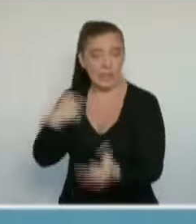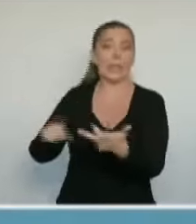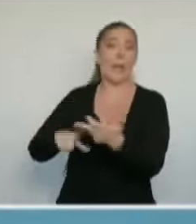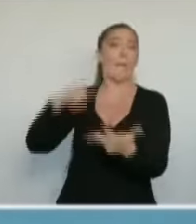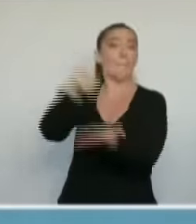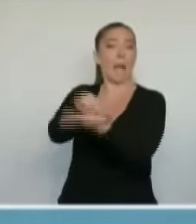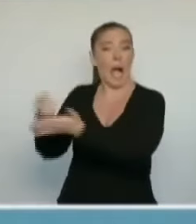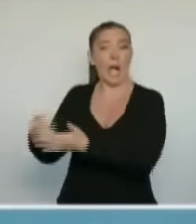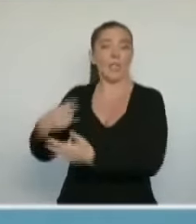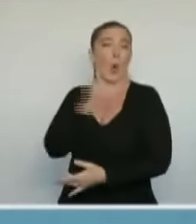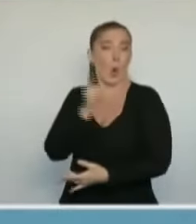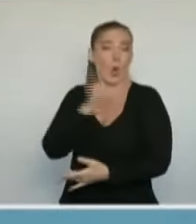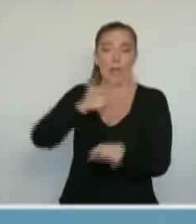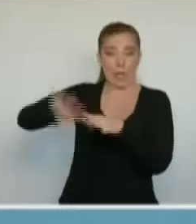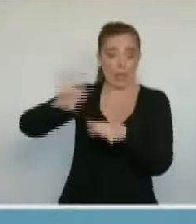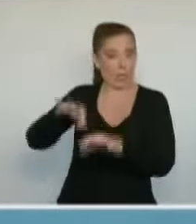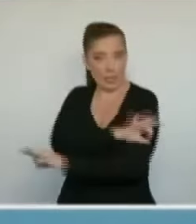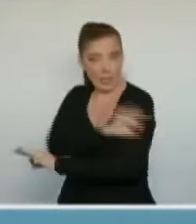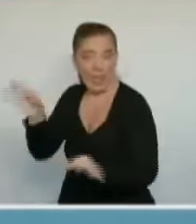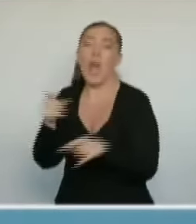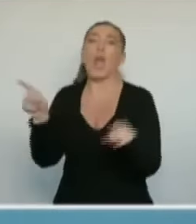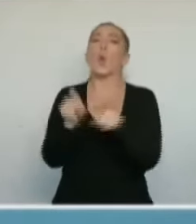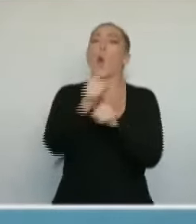las universidades. Es como ustedes en su casa,